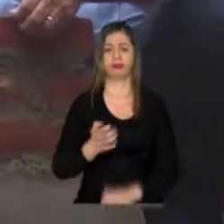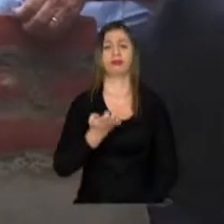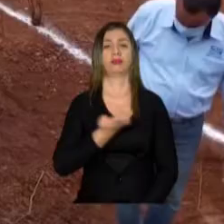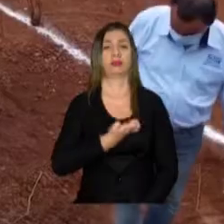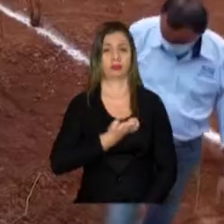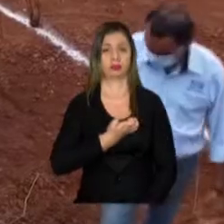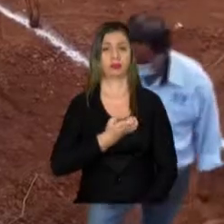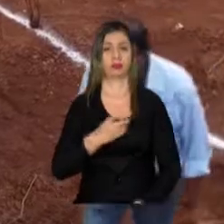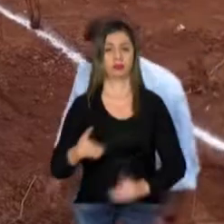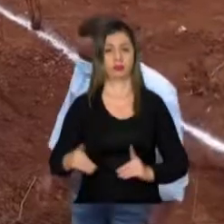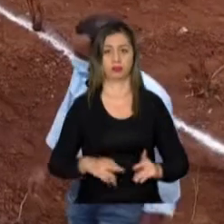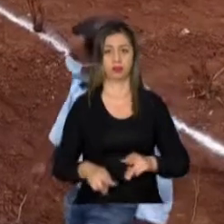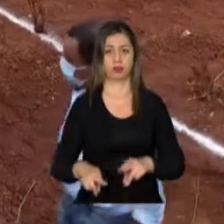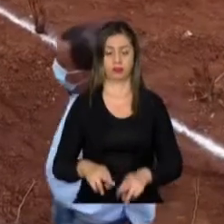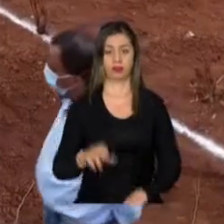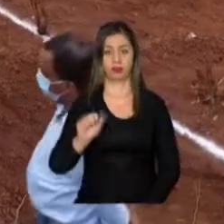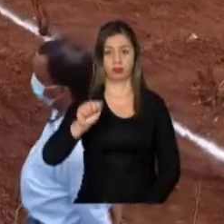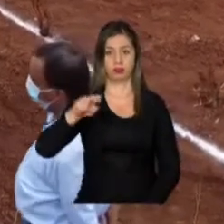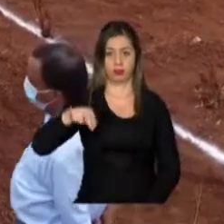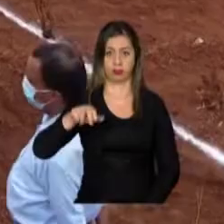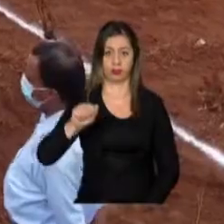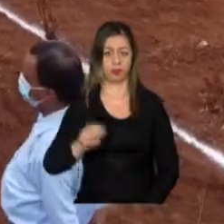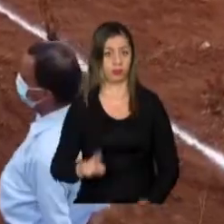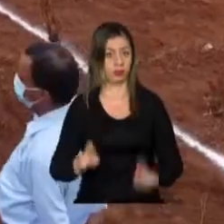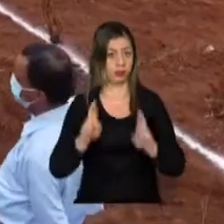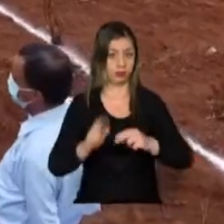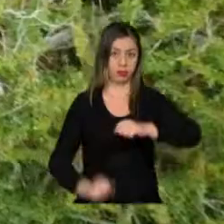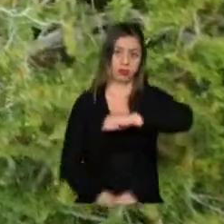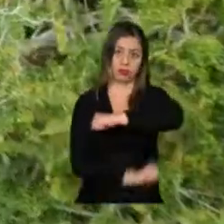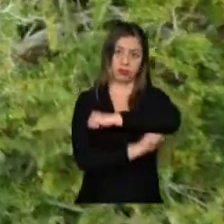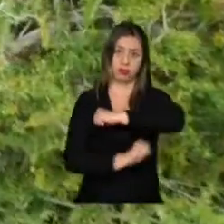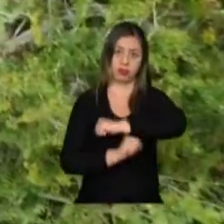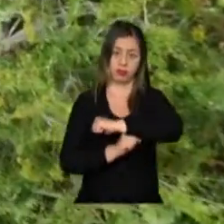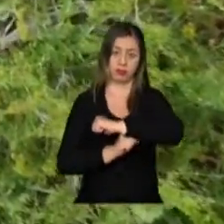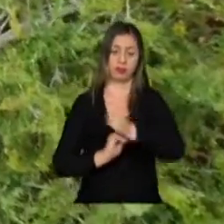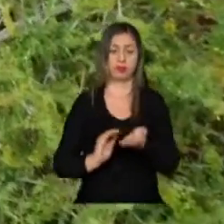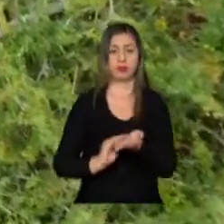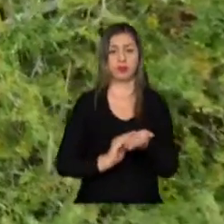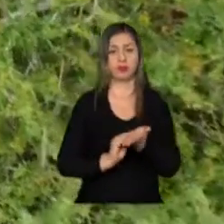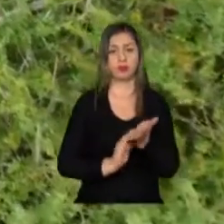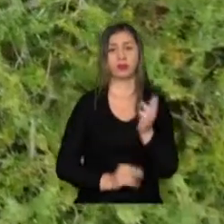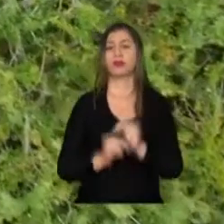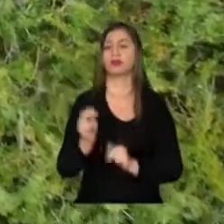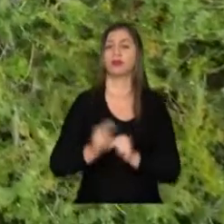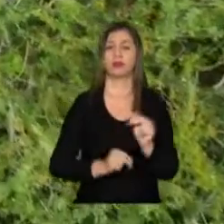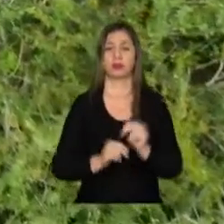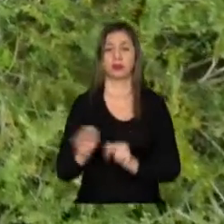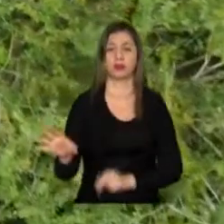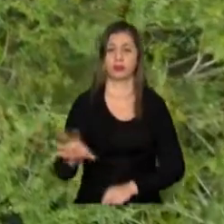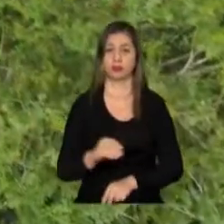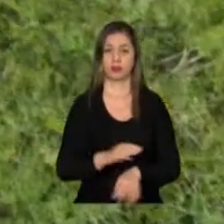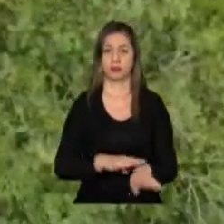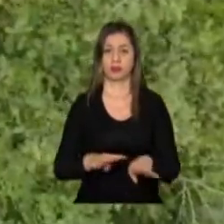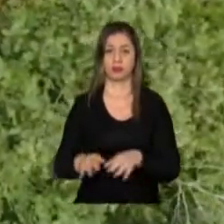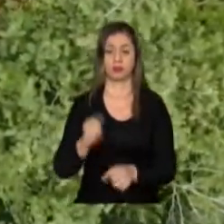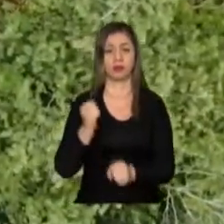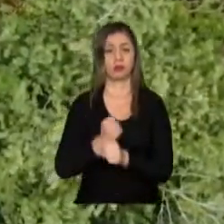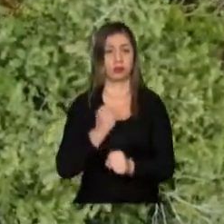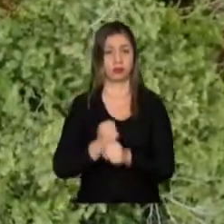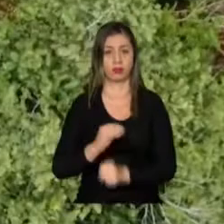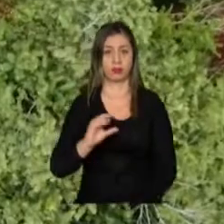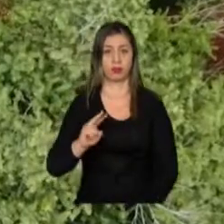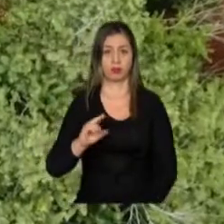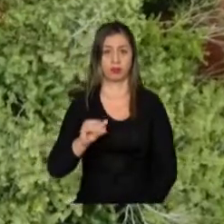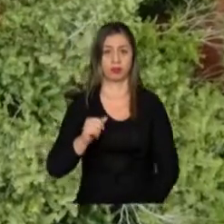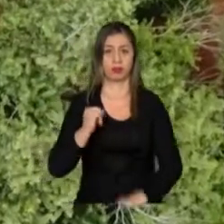alcaldesa de Dagua, Ana María San Clemente. Se espera que la infraestructura esté a disposición de la ciudadanía y de los funcionarios de la CBC